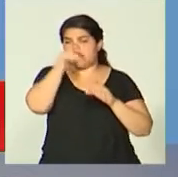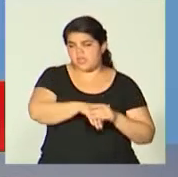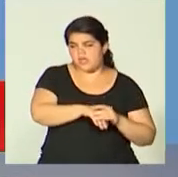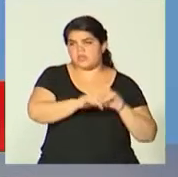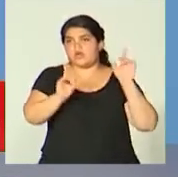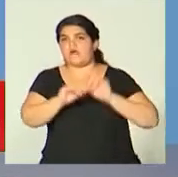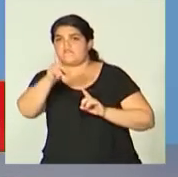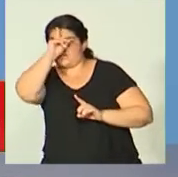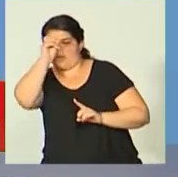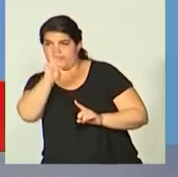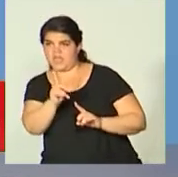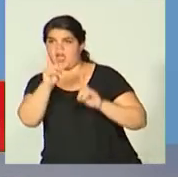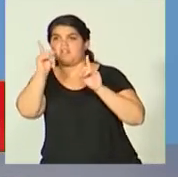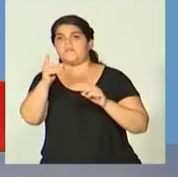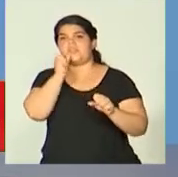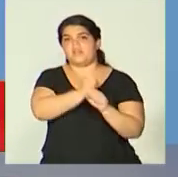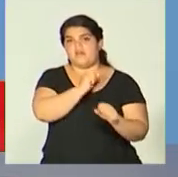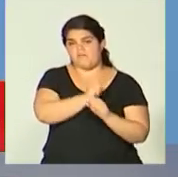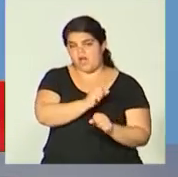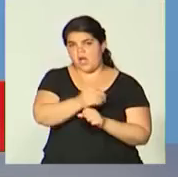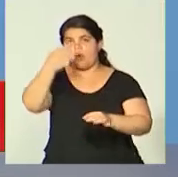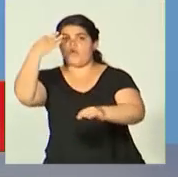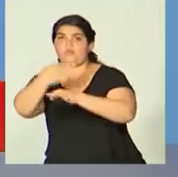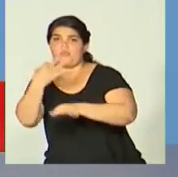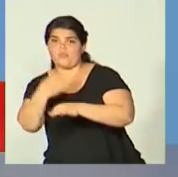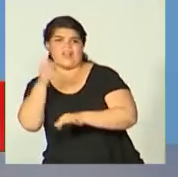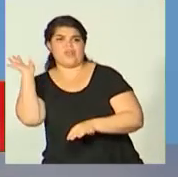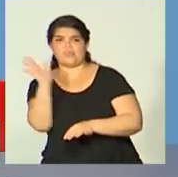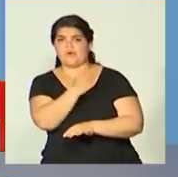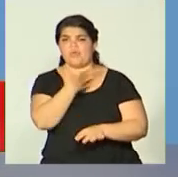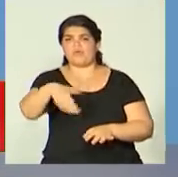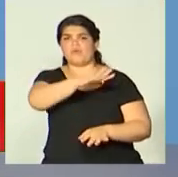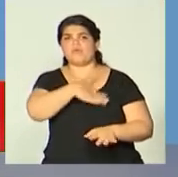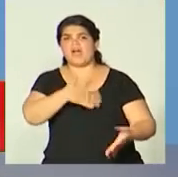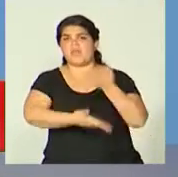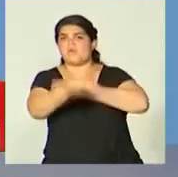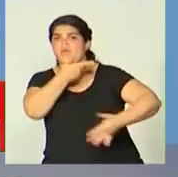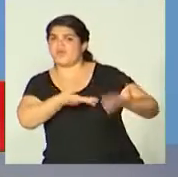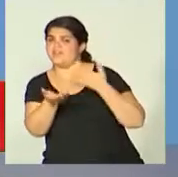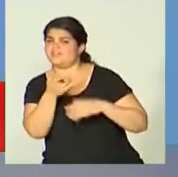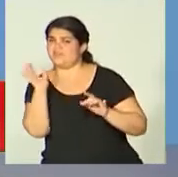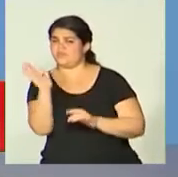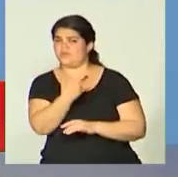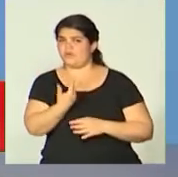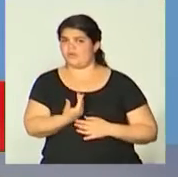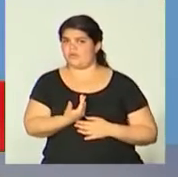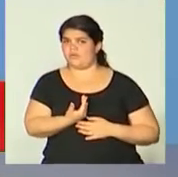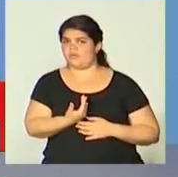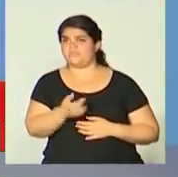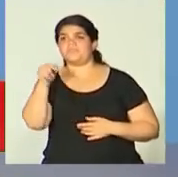en un hospital en el trabajo en la escuela y tiene muchísimo que ver los medios en essen instalar ese